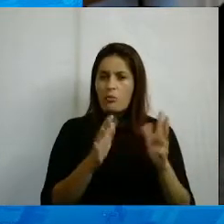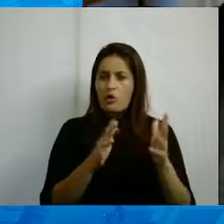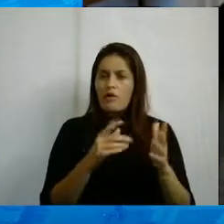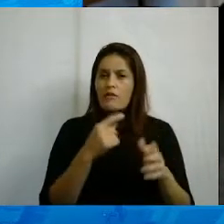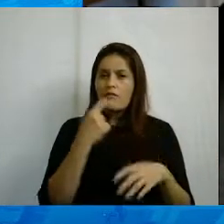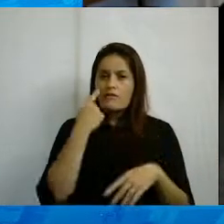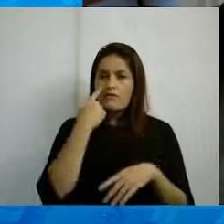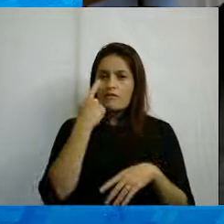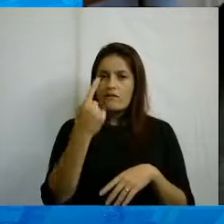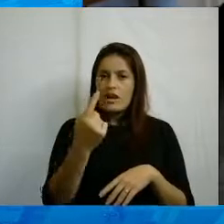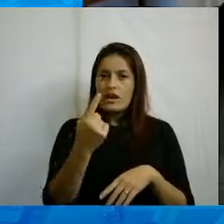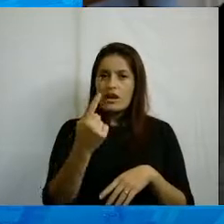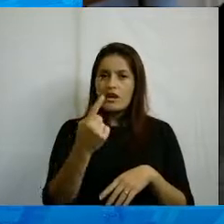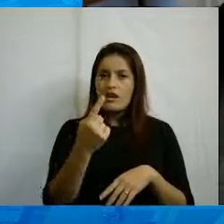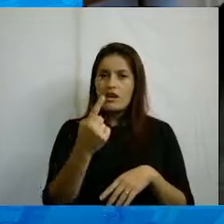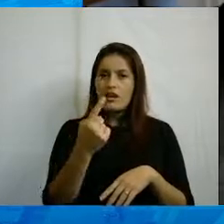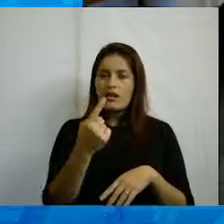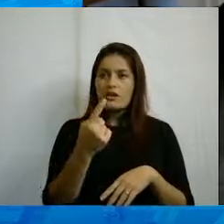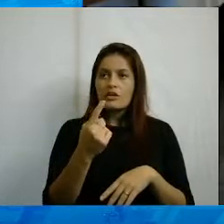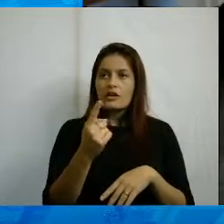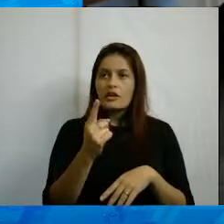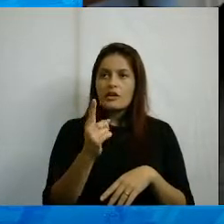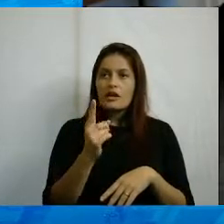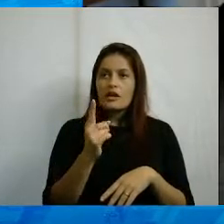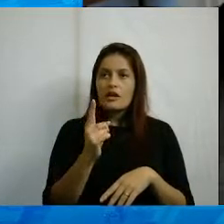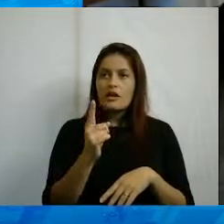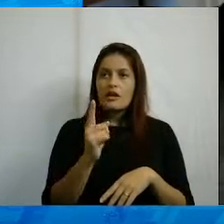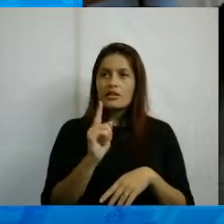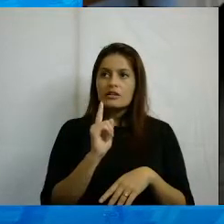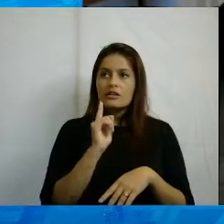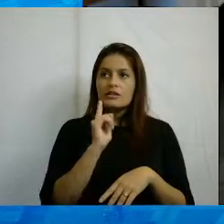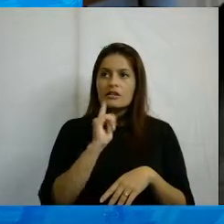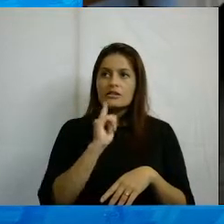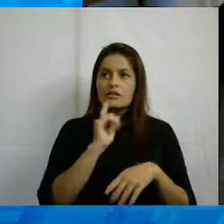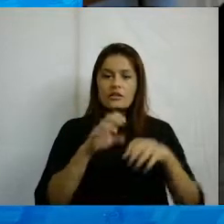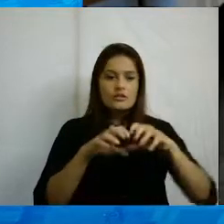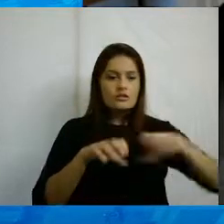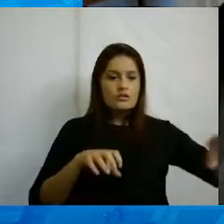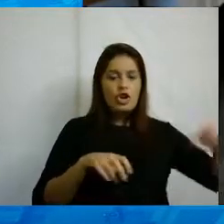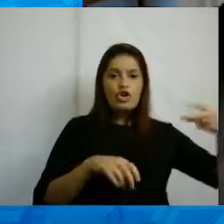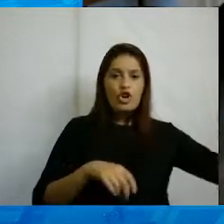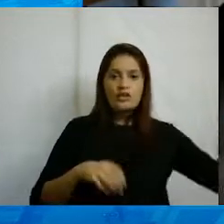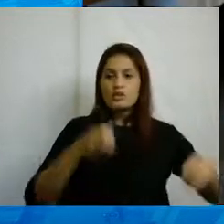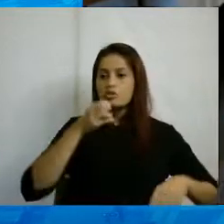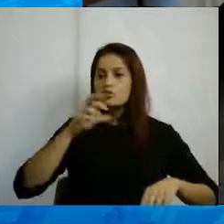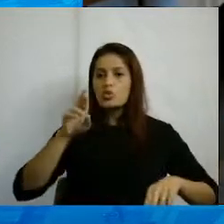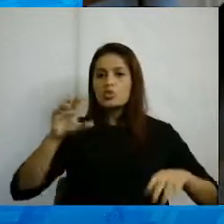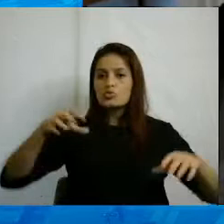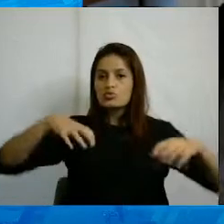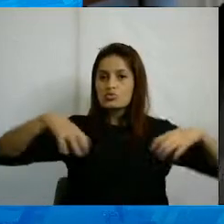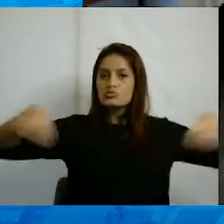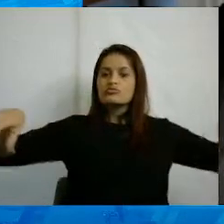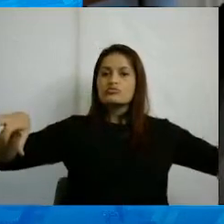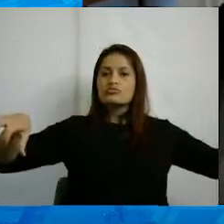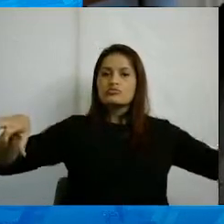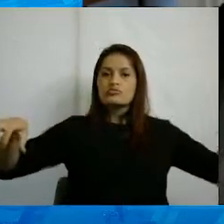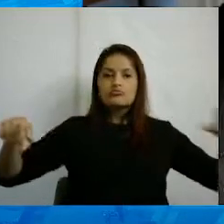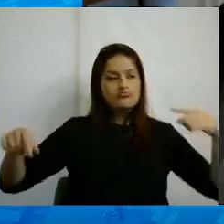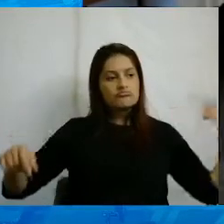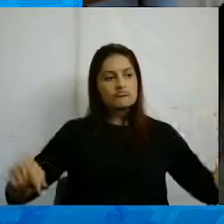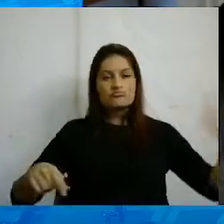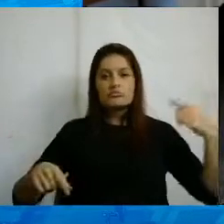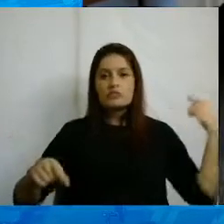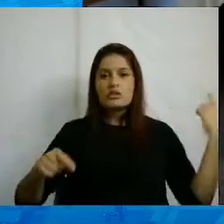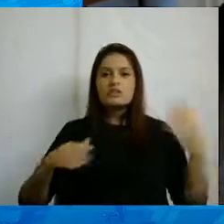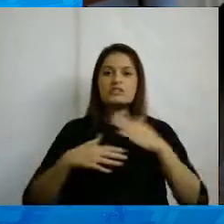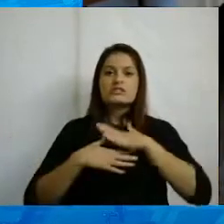posibilidad de poder dejarlas las delegaciones? Hoy día contamos con dos delegaciones del sector norte y en el sector sur y poder hacer también apoyo a aquellas comunidades que también se